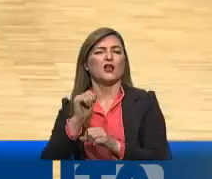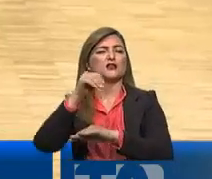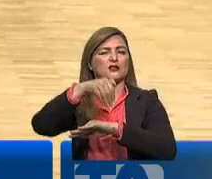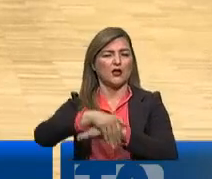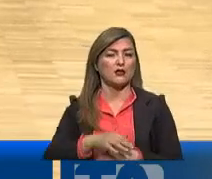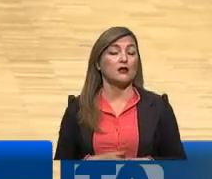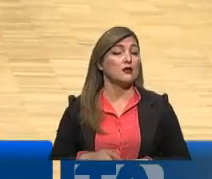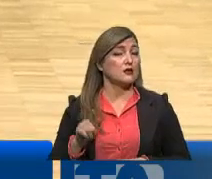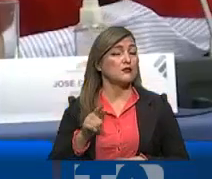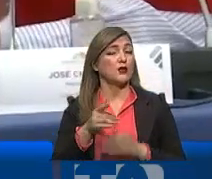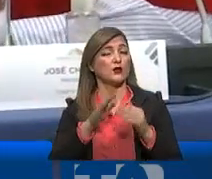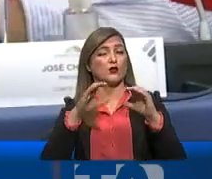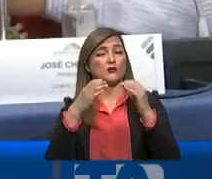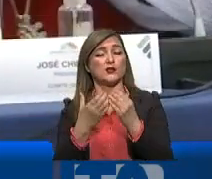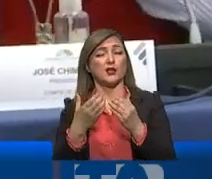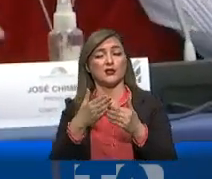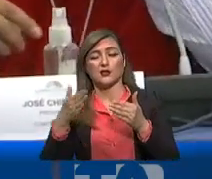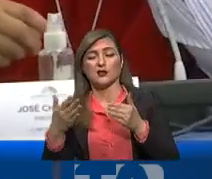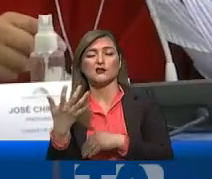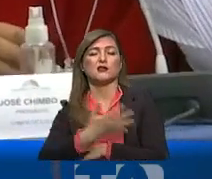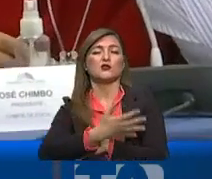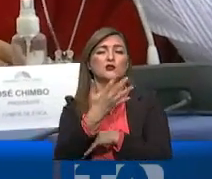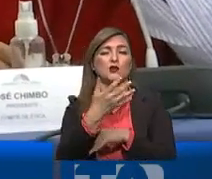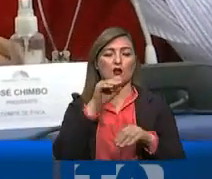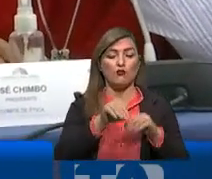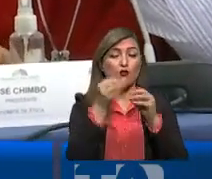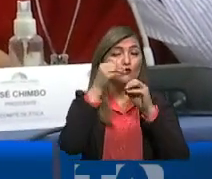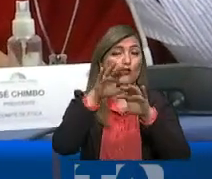comité tendrá 5 días para emitir un informe final que